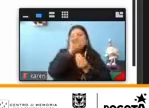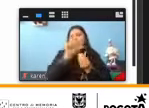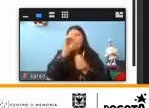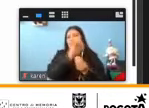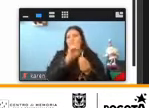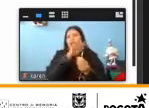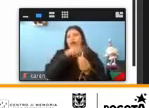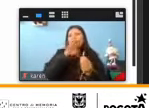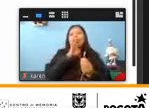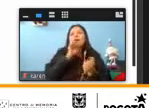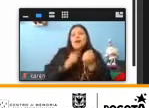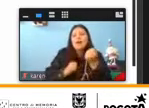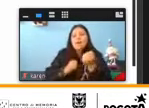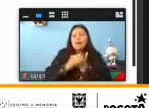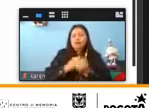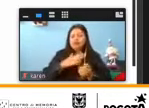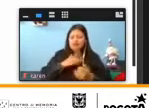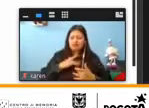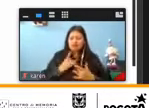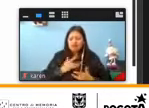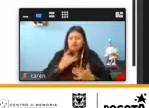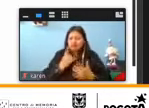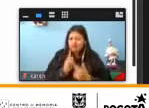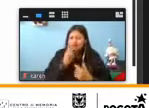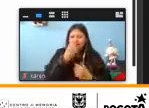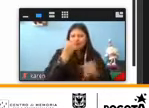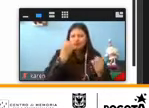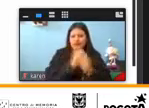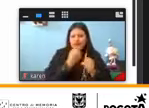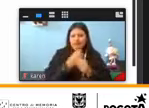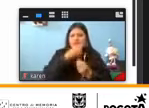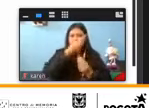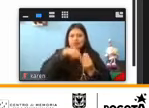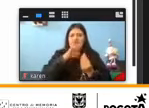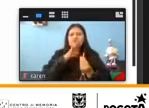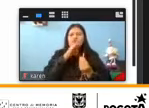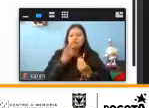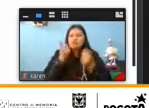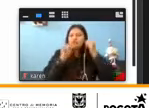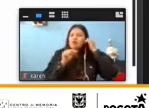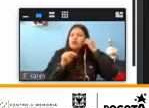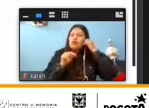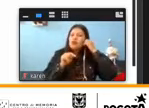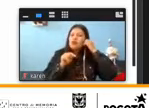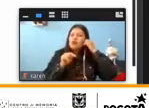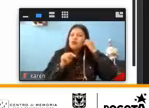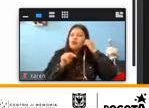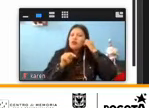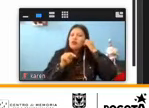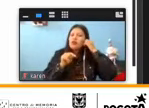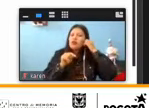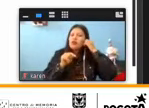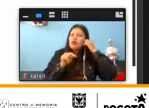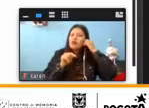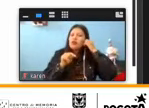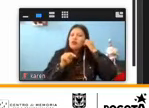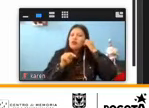estuvieron apoyando voluntariamente este trabajo, a quienes pues también es importante mencionar.